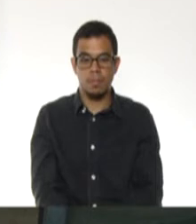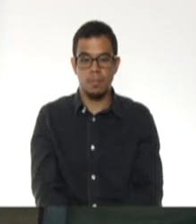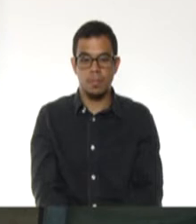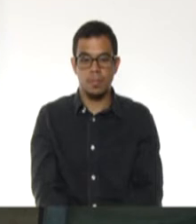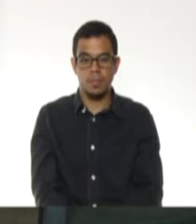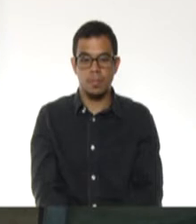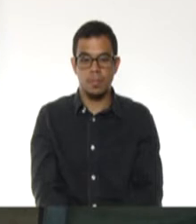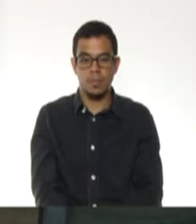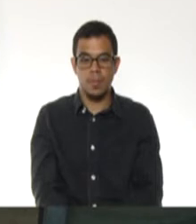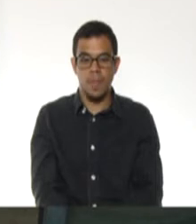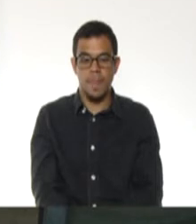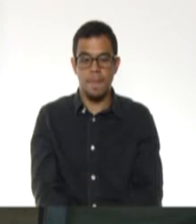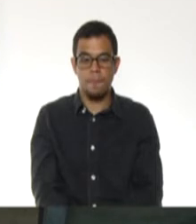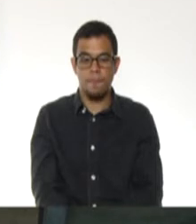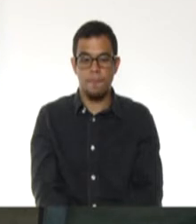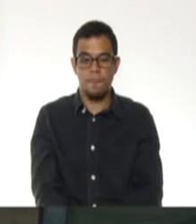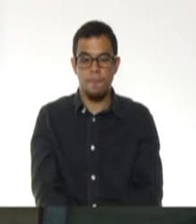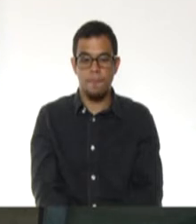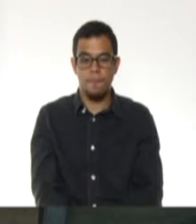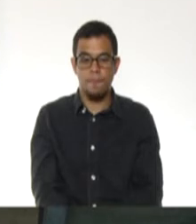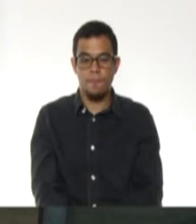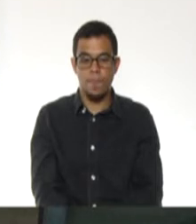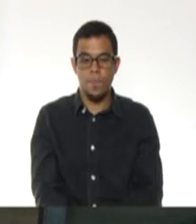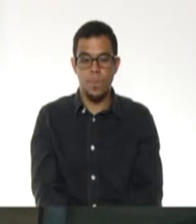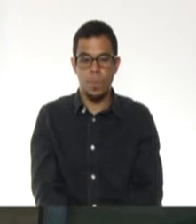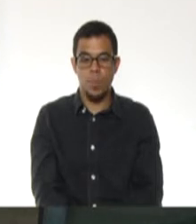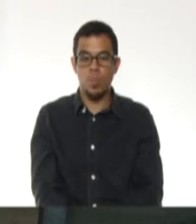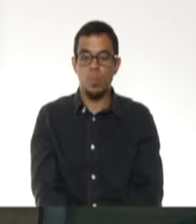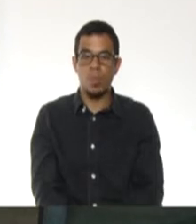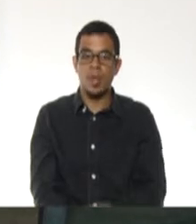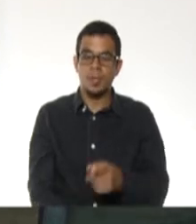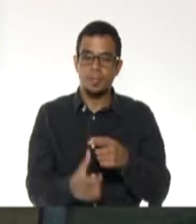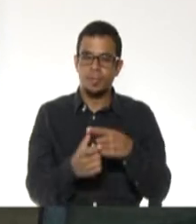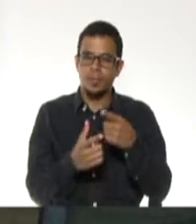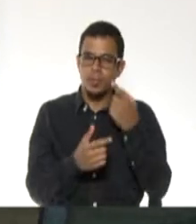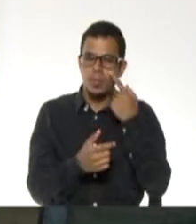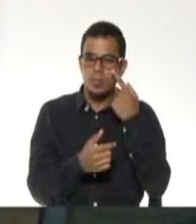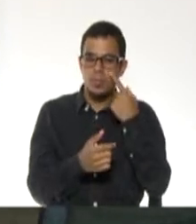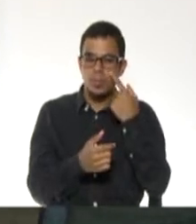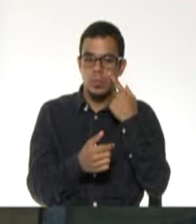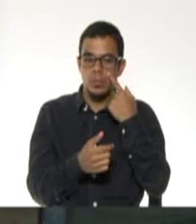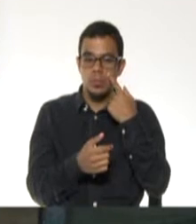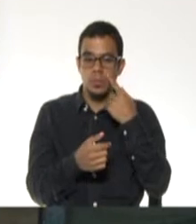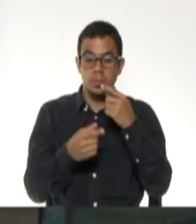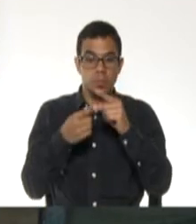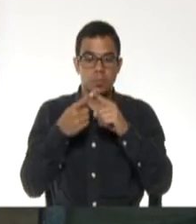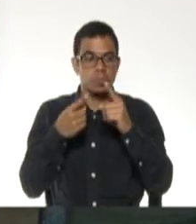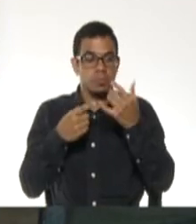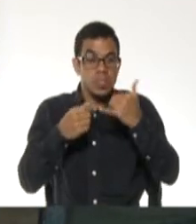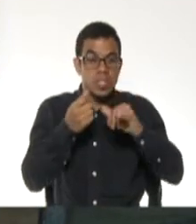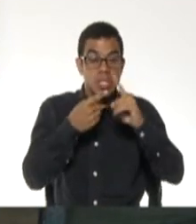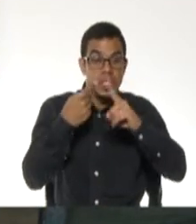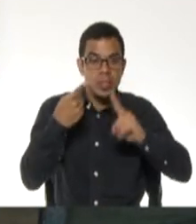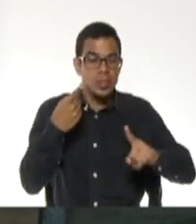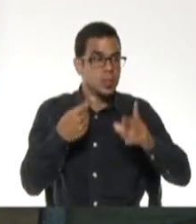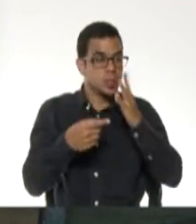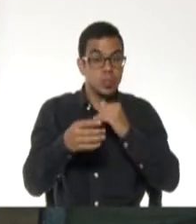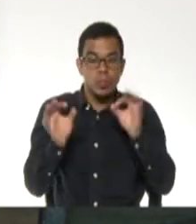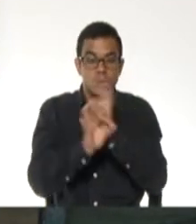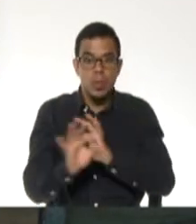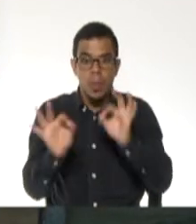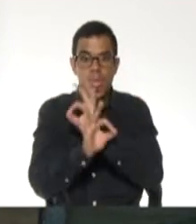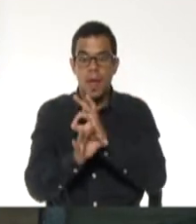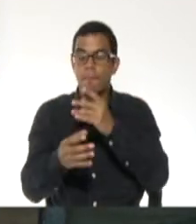Ok. Y buscamos la continuidad y vemos que aún no prende. No hay señal